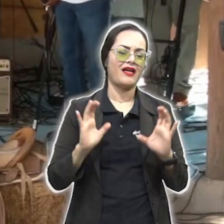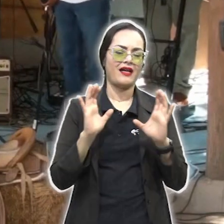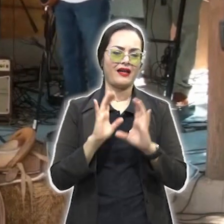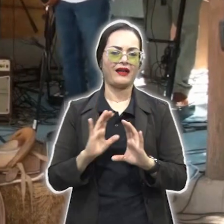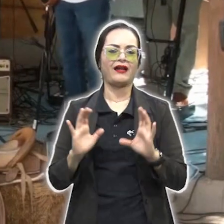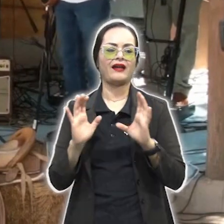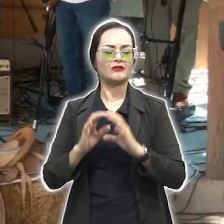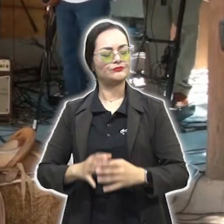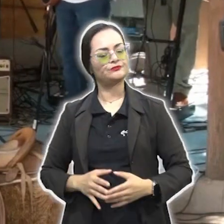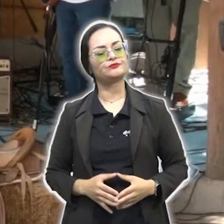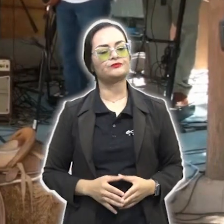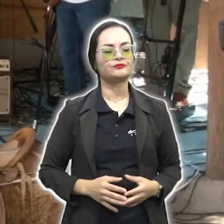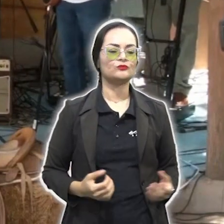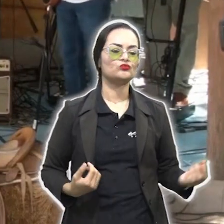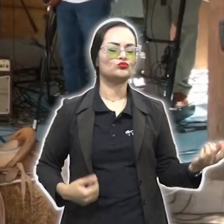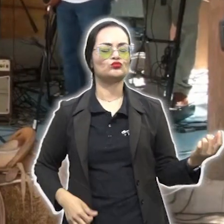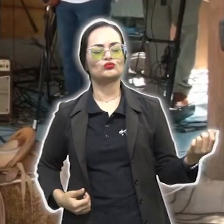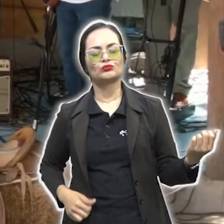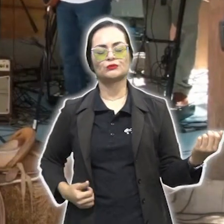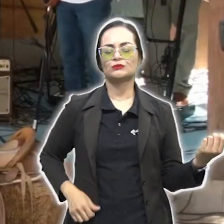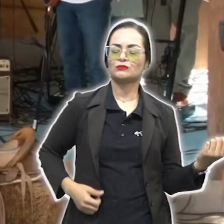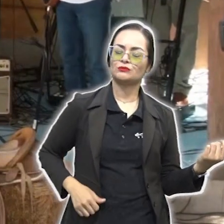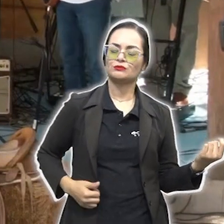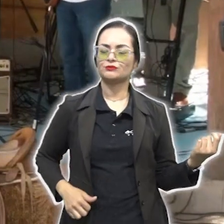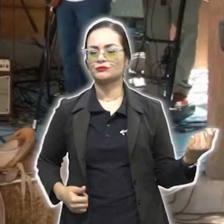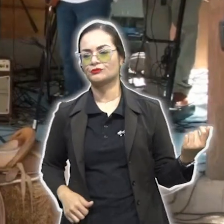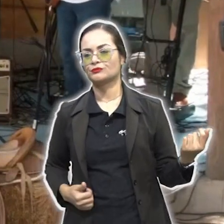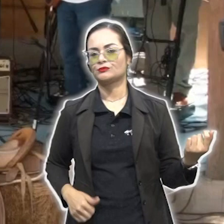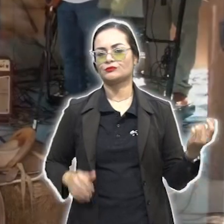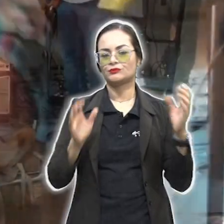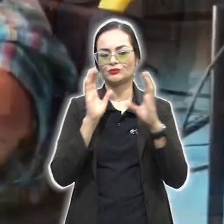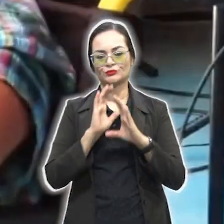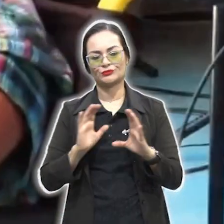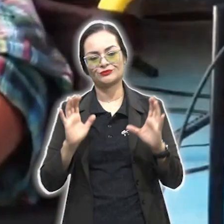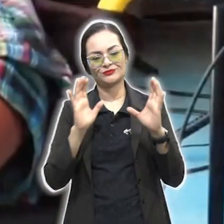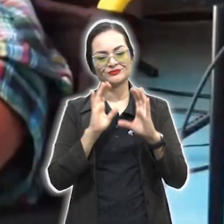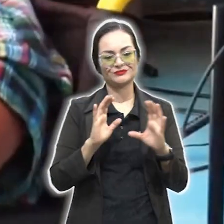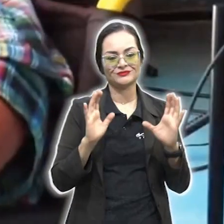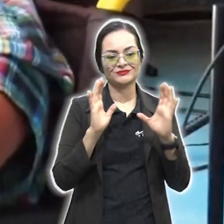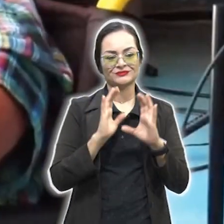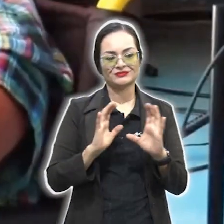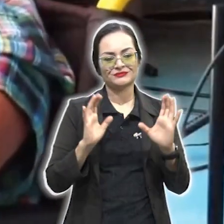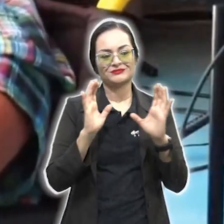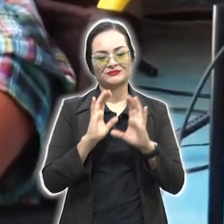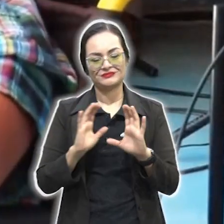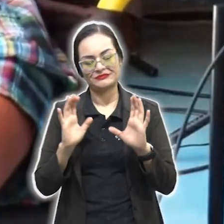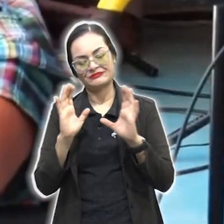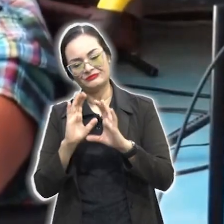¡Cierra la puerta, negra!